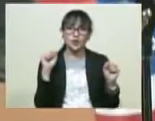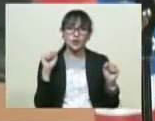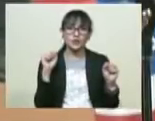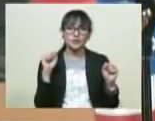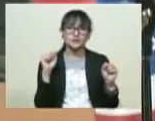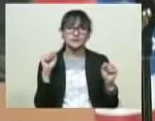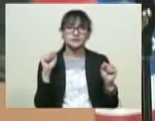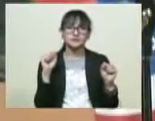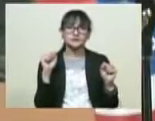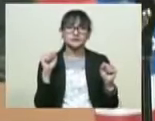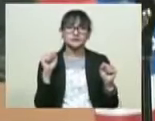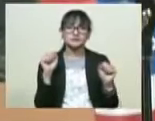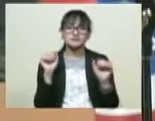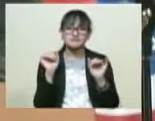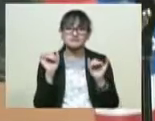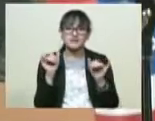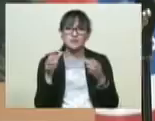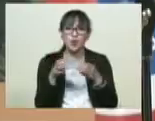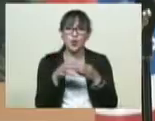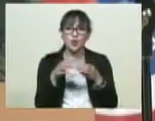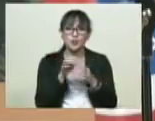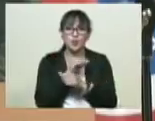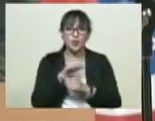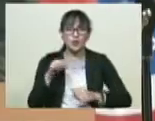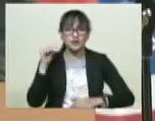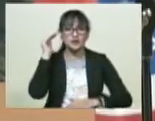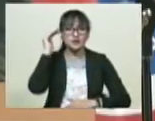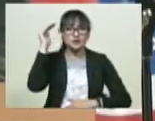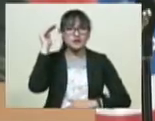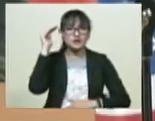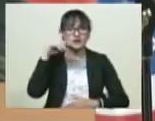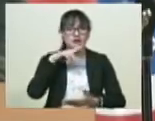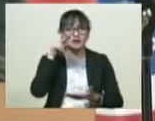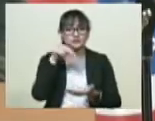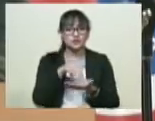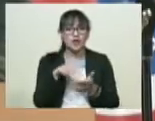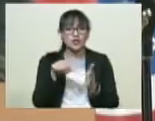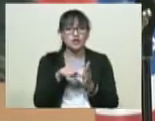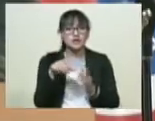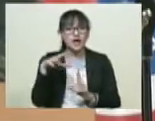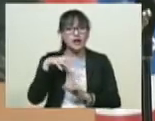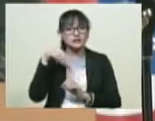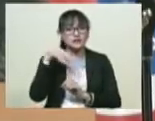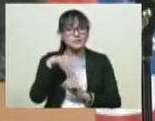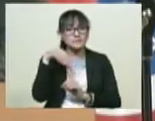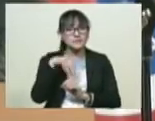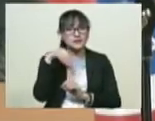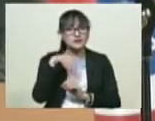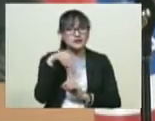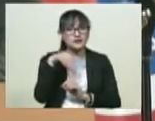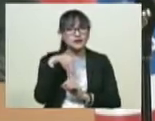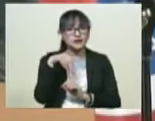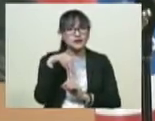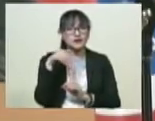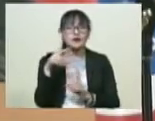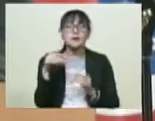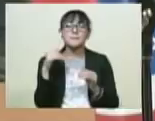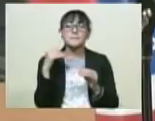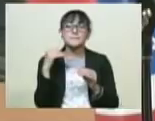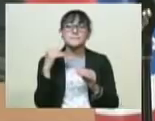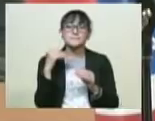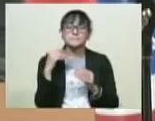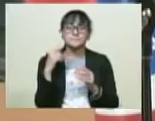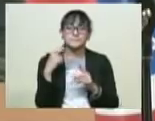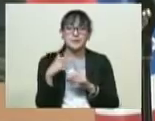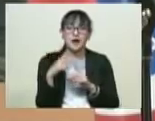fueron colocados al grupo de guardias nacionales en el distribuidor Altamira y al grupo de policías nacionales